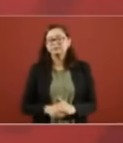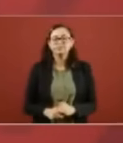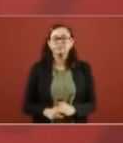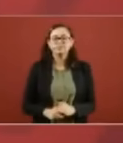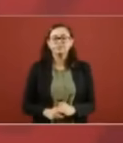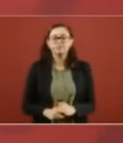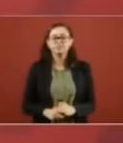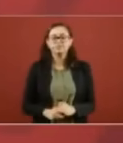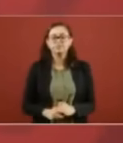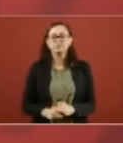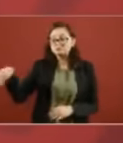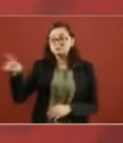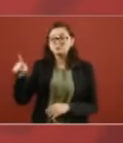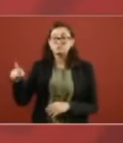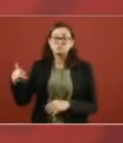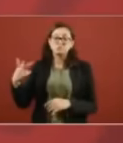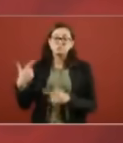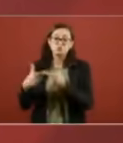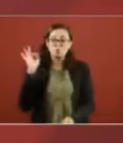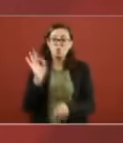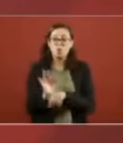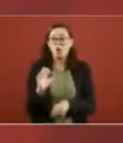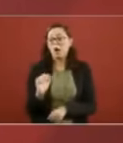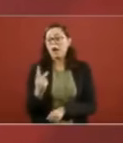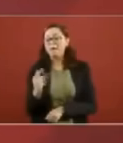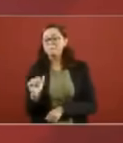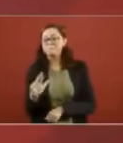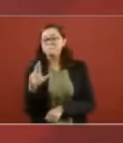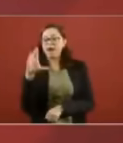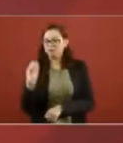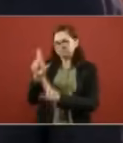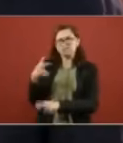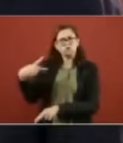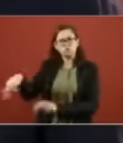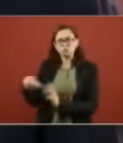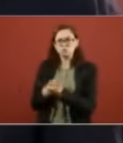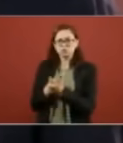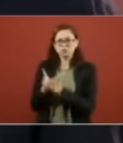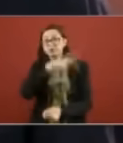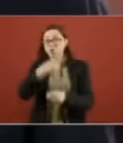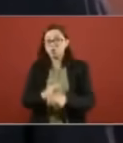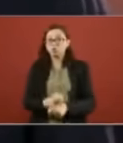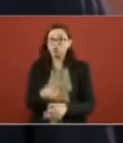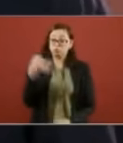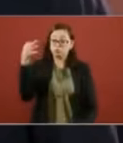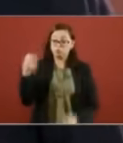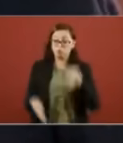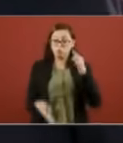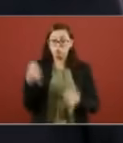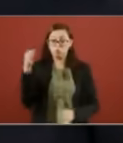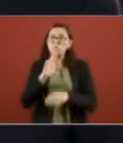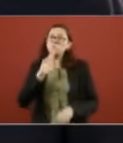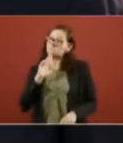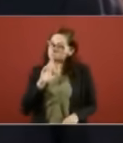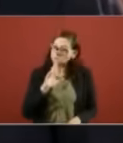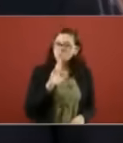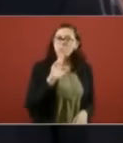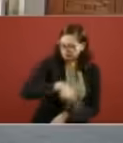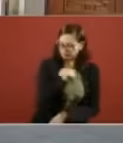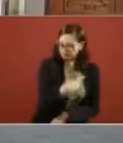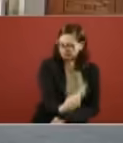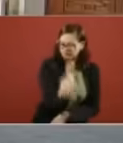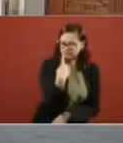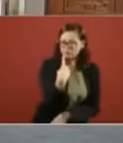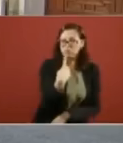los de la oposición que se van a amparar. Y el Poder Judicial va a resolver. ¿A poco no es una etapa